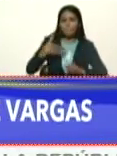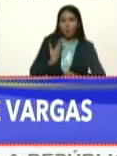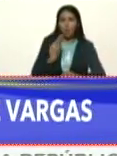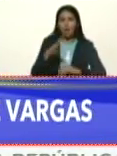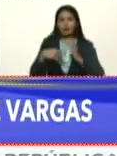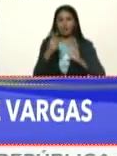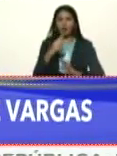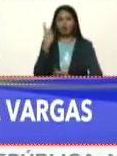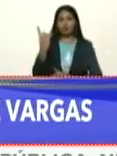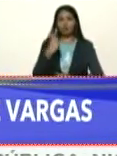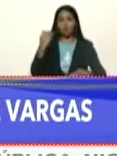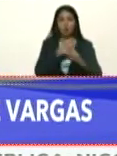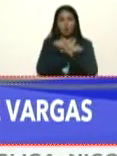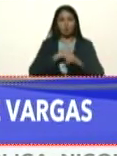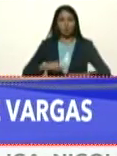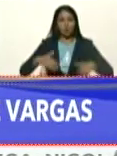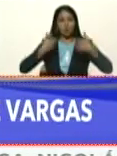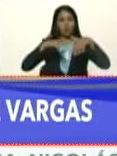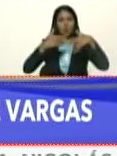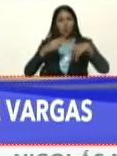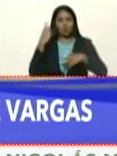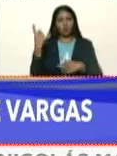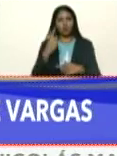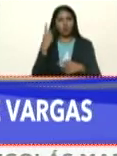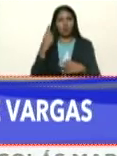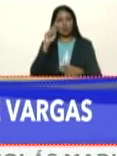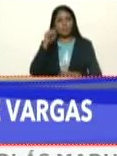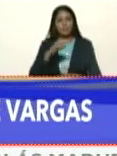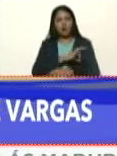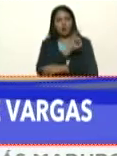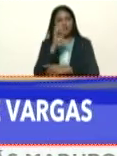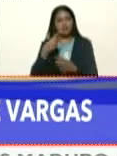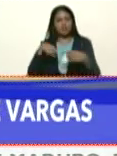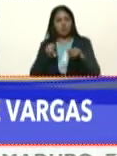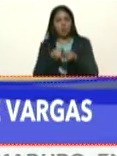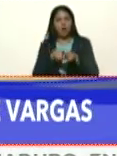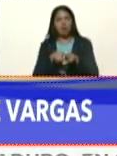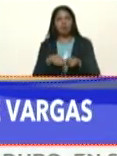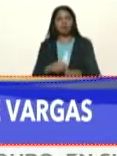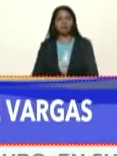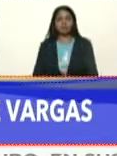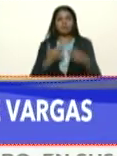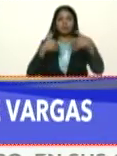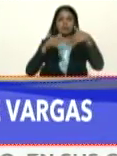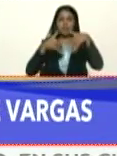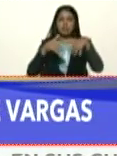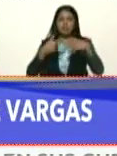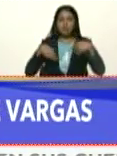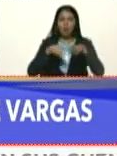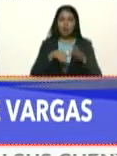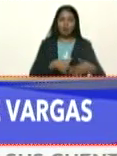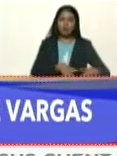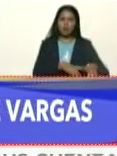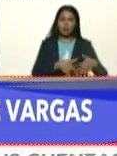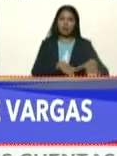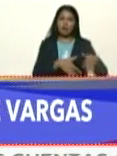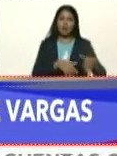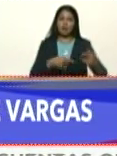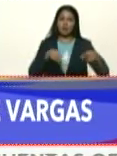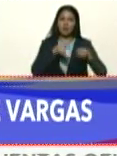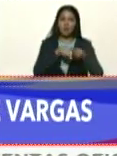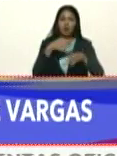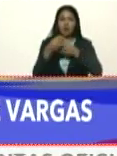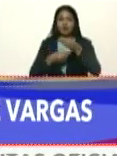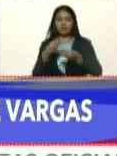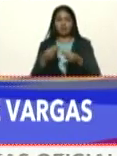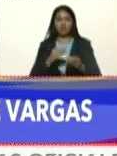solo ejército los ejércitos de Oriente, el ejército del Sur, de Guayana, y el ejército